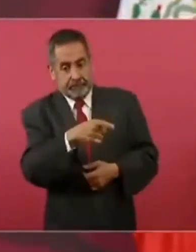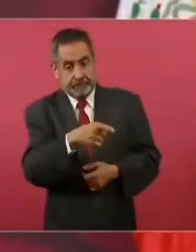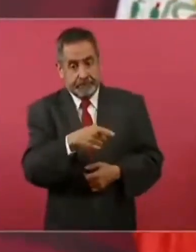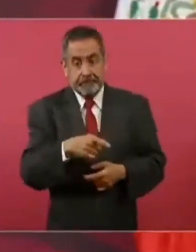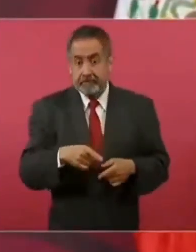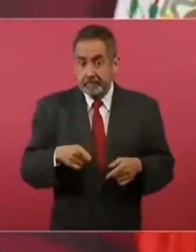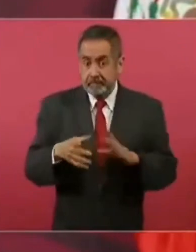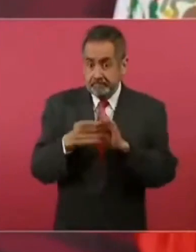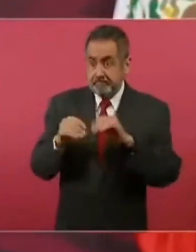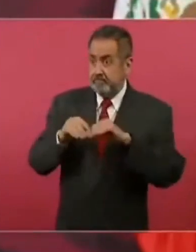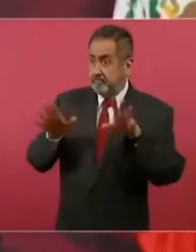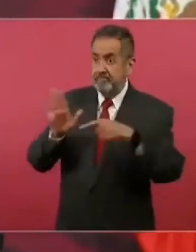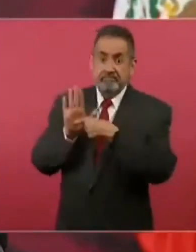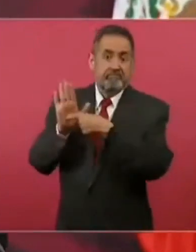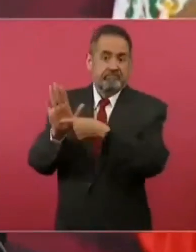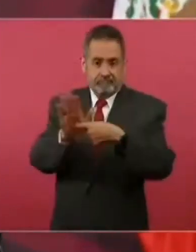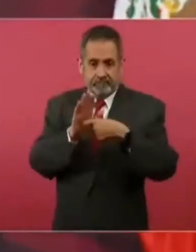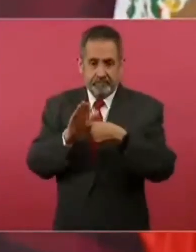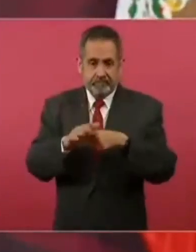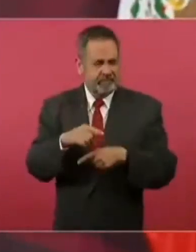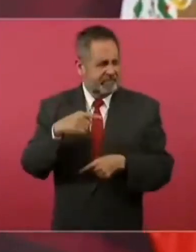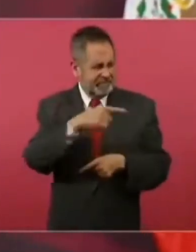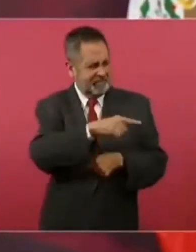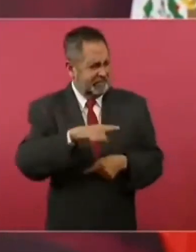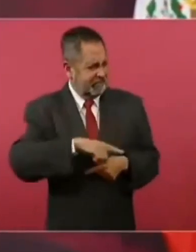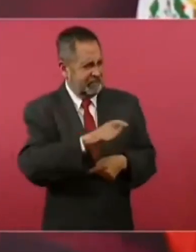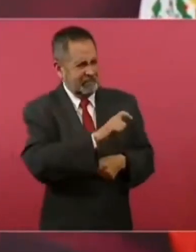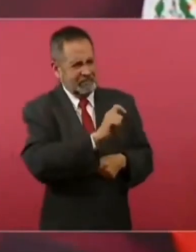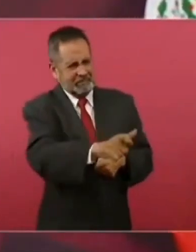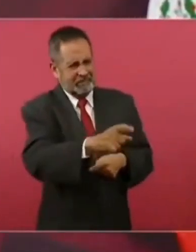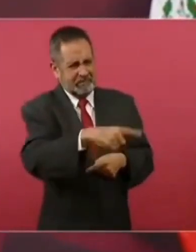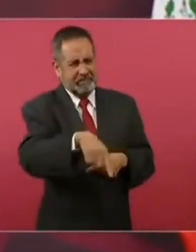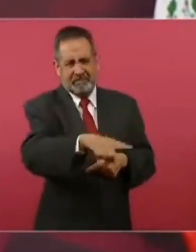parte del gobierno.